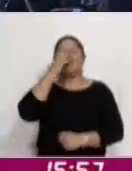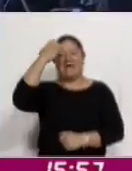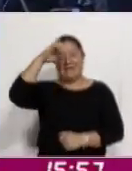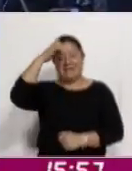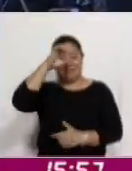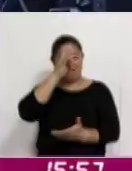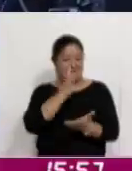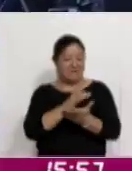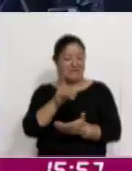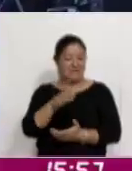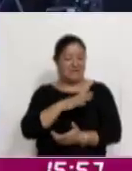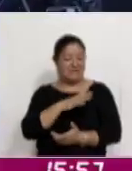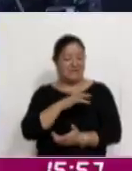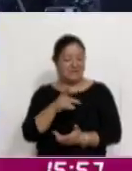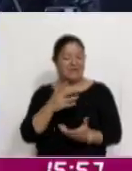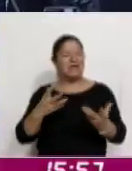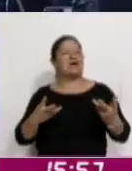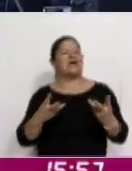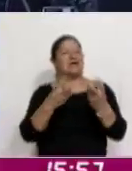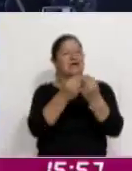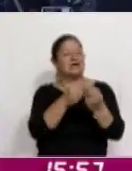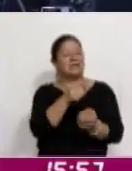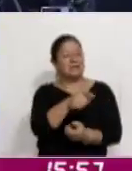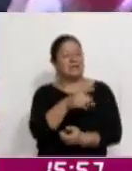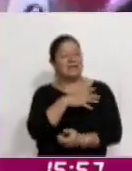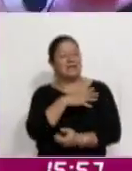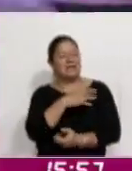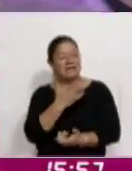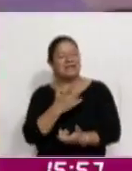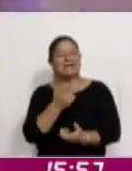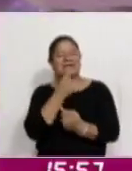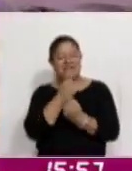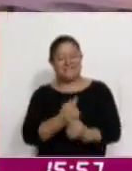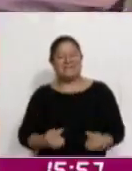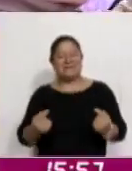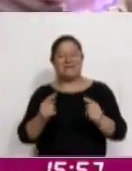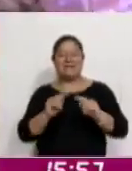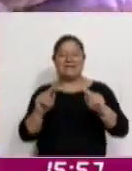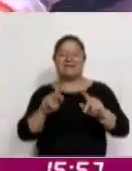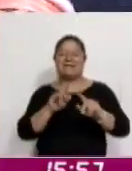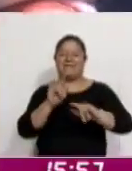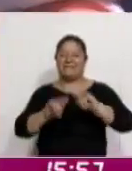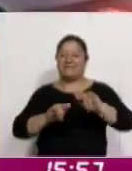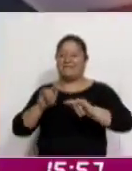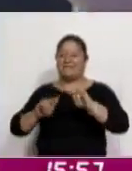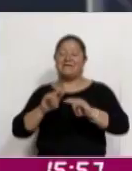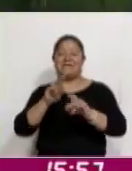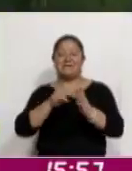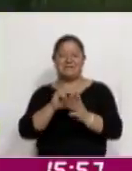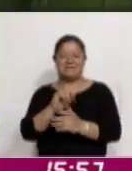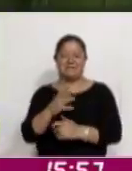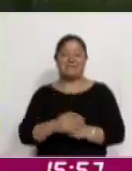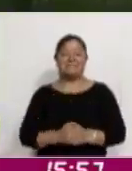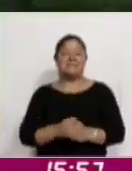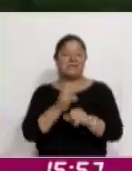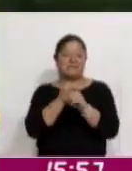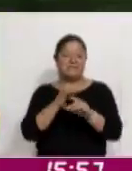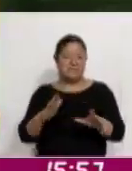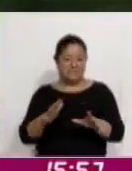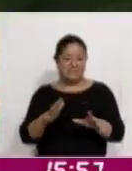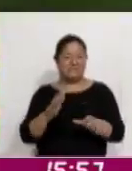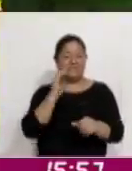e inolvidable al lado de sus ídolos infantiles en Tlaxcala, la Feria de Ferias 2024. Con información de la